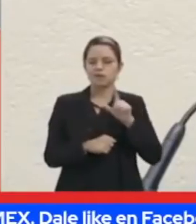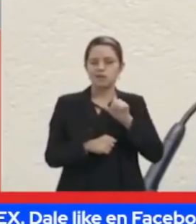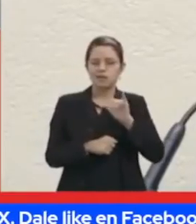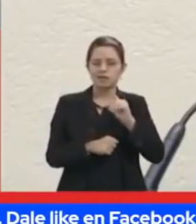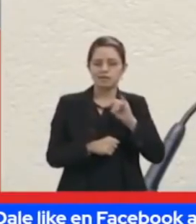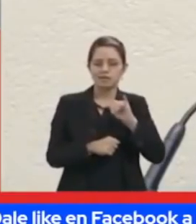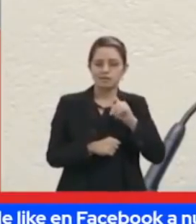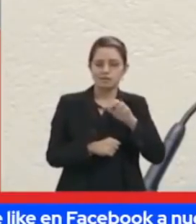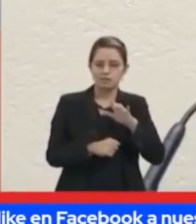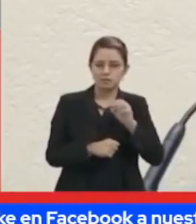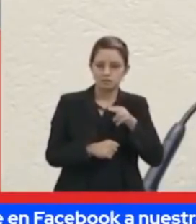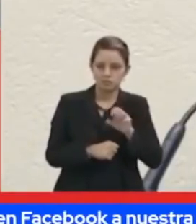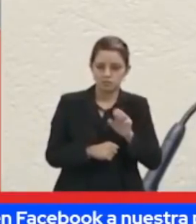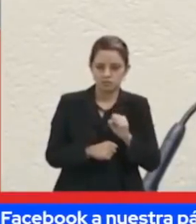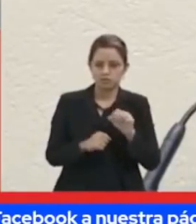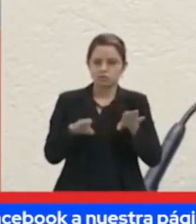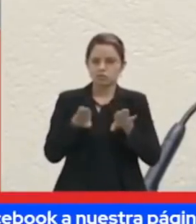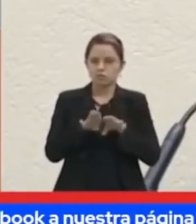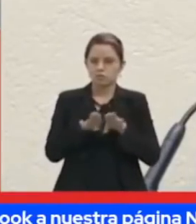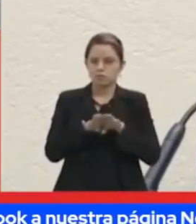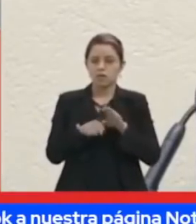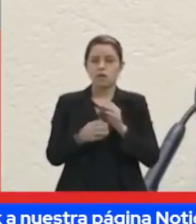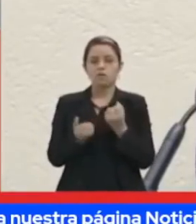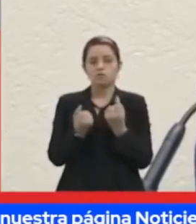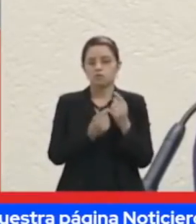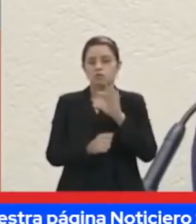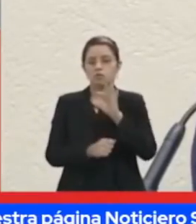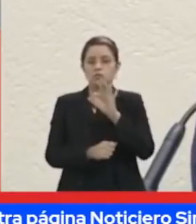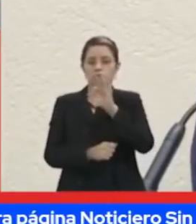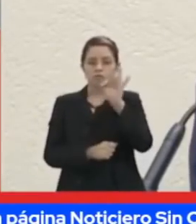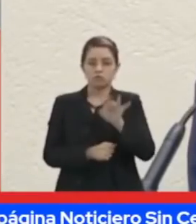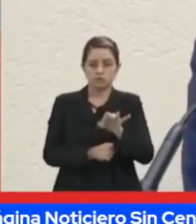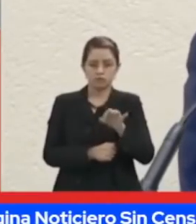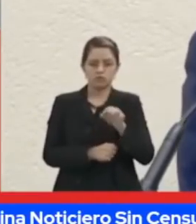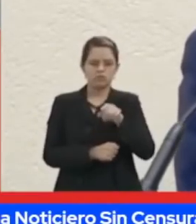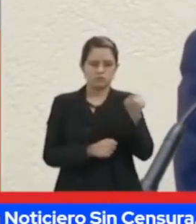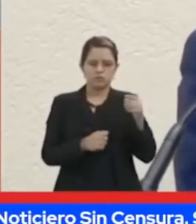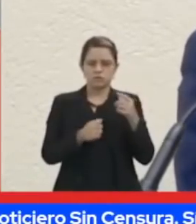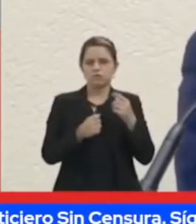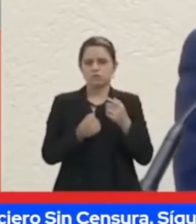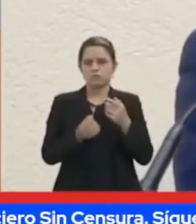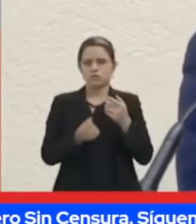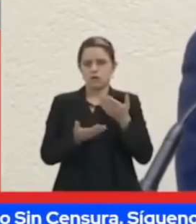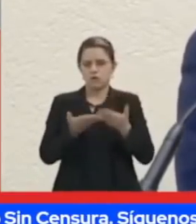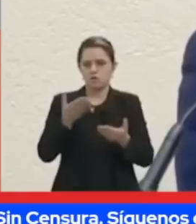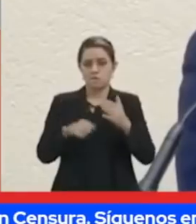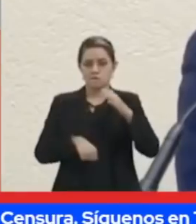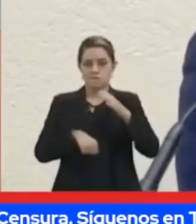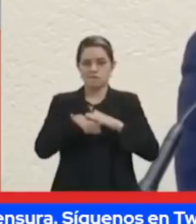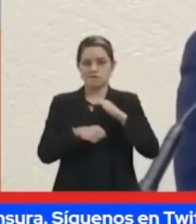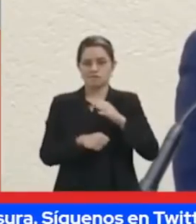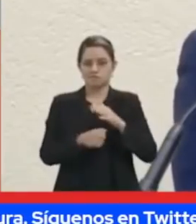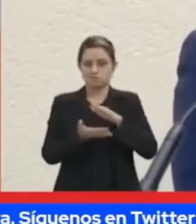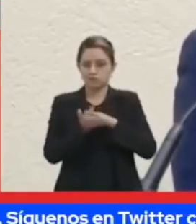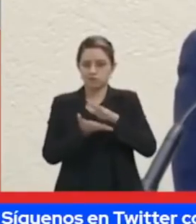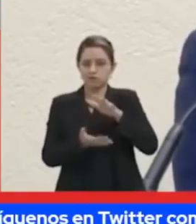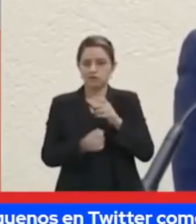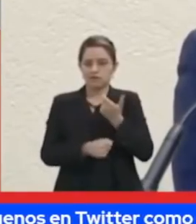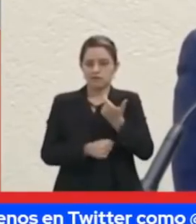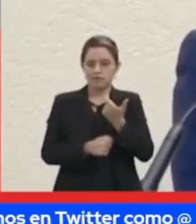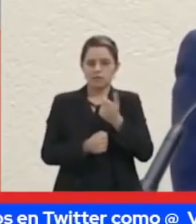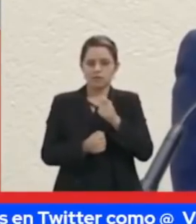solamente suponen o abarcan el 40 por ciento de los gastos estas buenas prácticas han permitido generar suficiencias